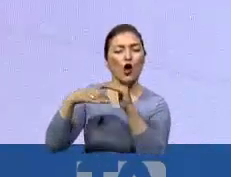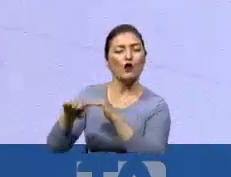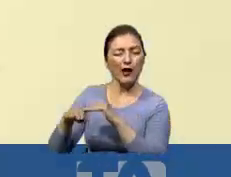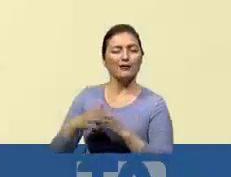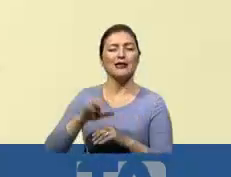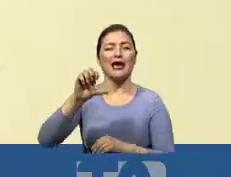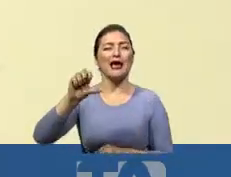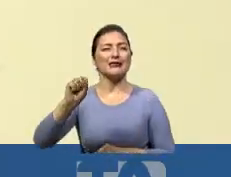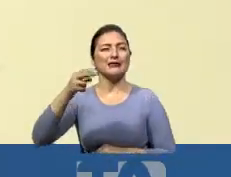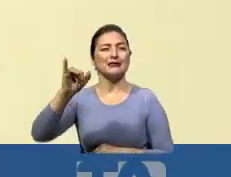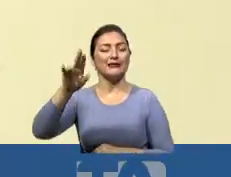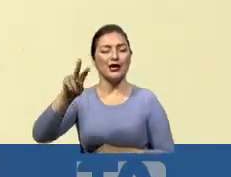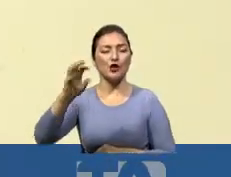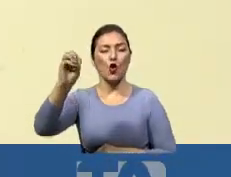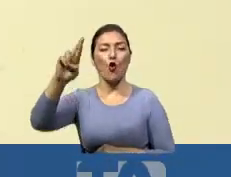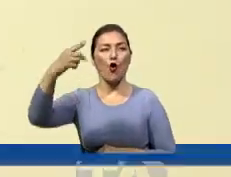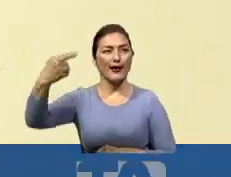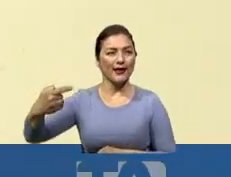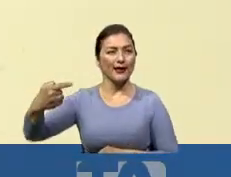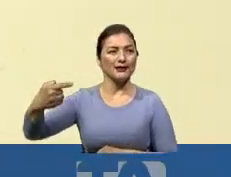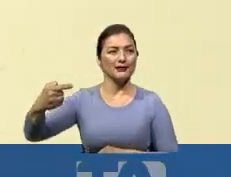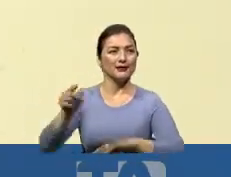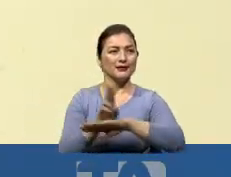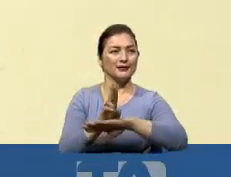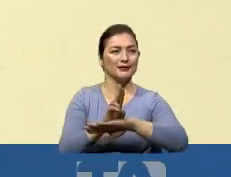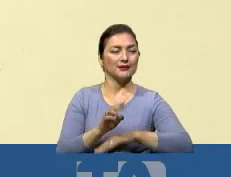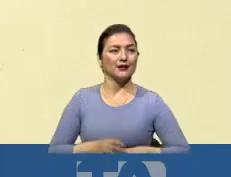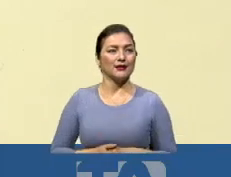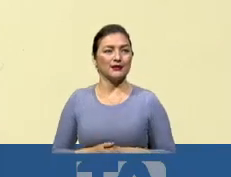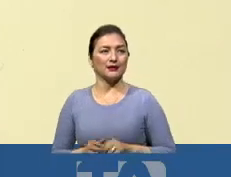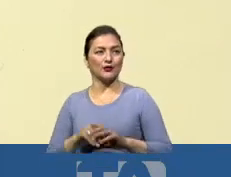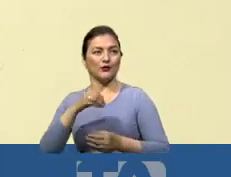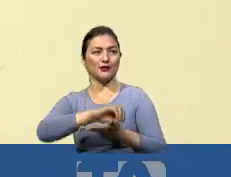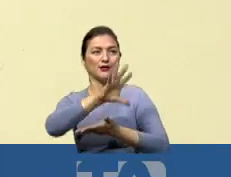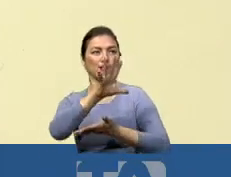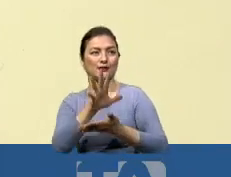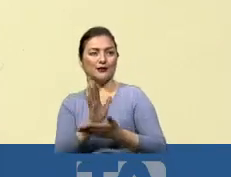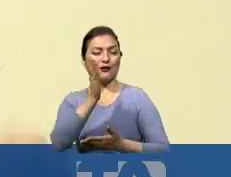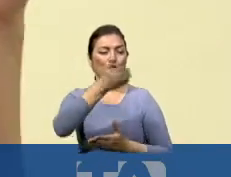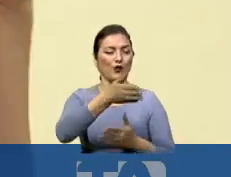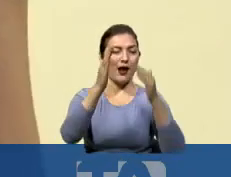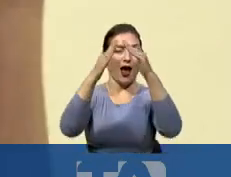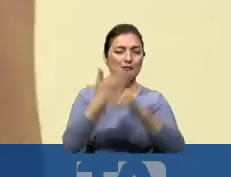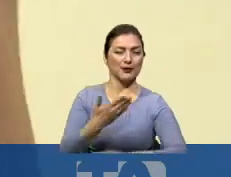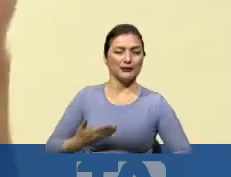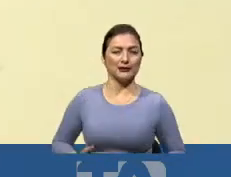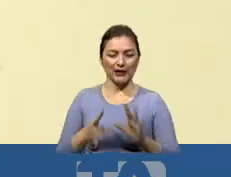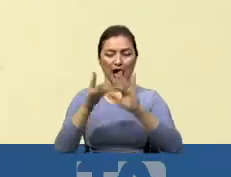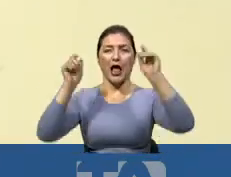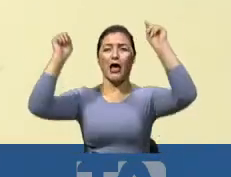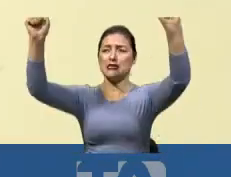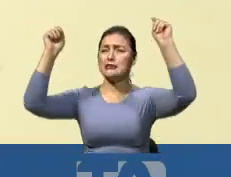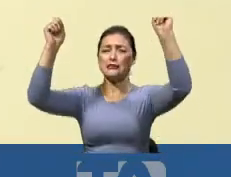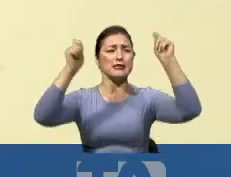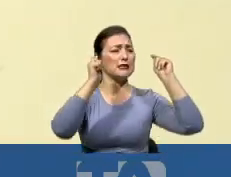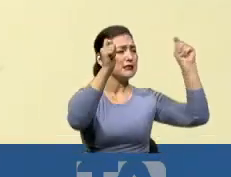o hereje y usar change es como en vez de ir afuera de la asamblea o ya fuera de carondelet con un cartelito pedir algo es